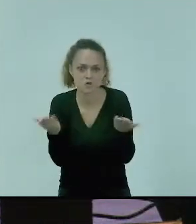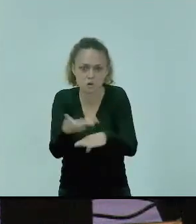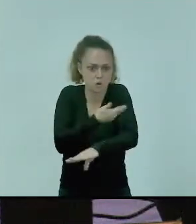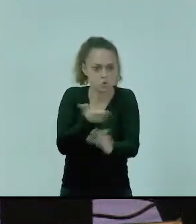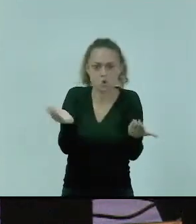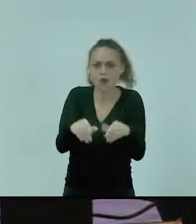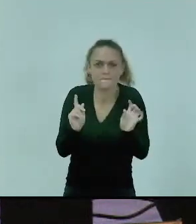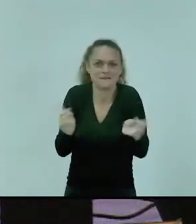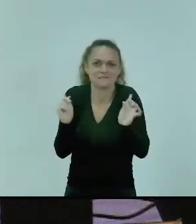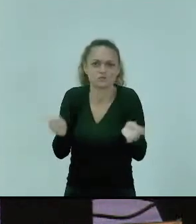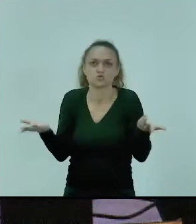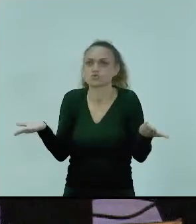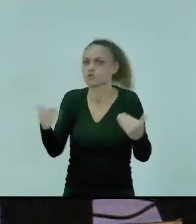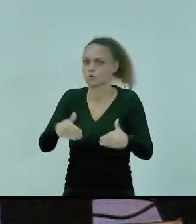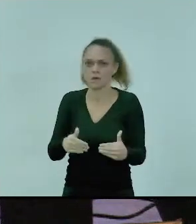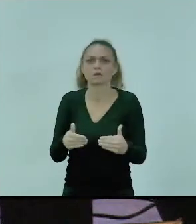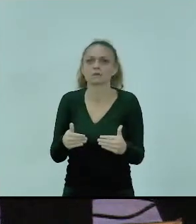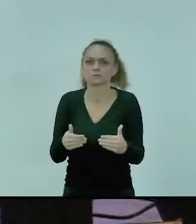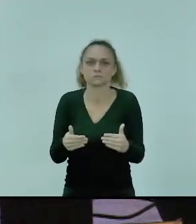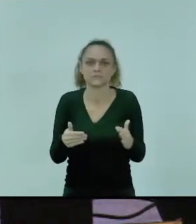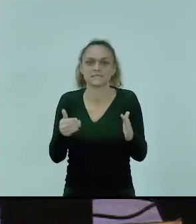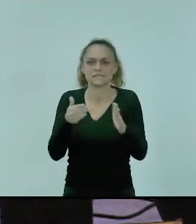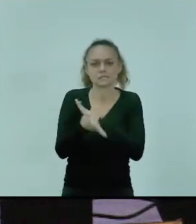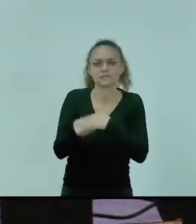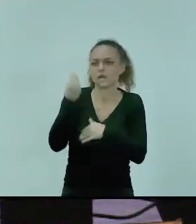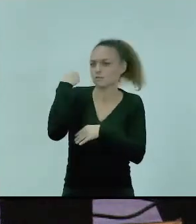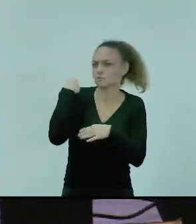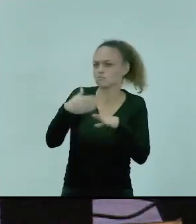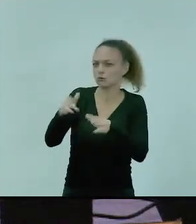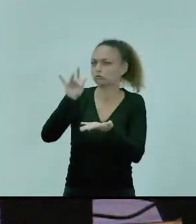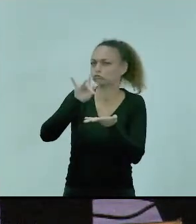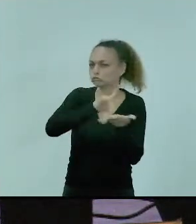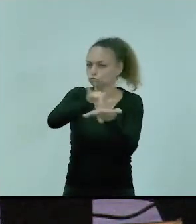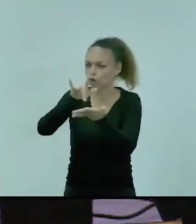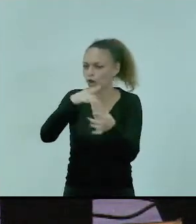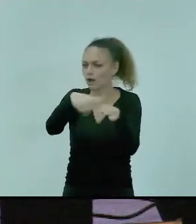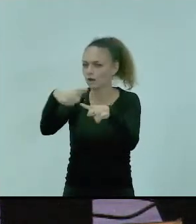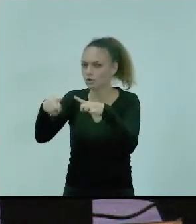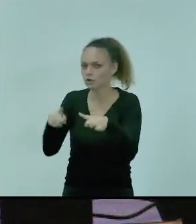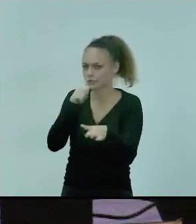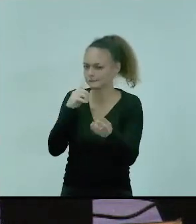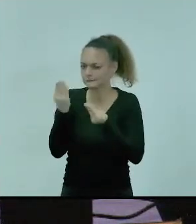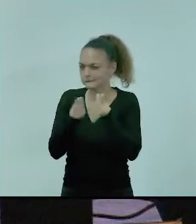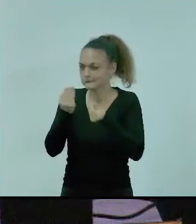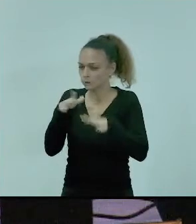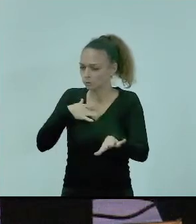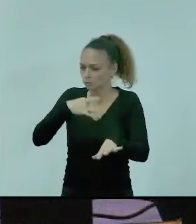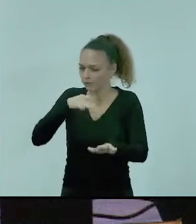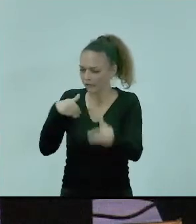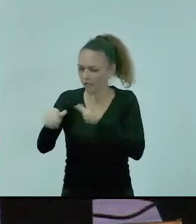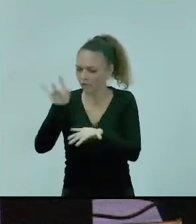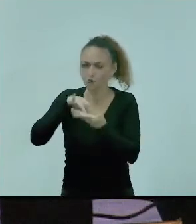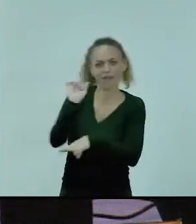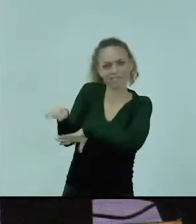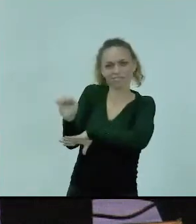se atiende a los diferentes signos y señales que nos están hablando de la posibilidad de que ocurra algo, y